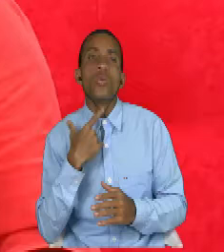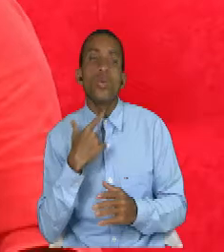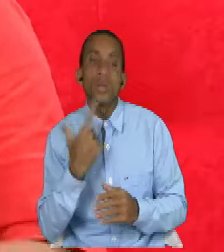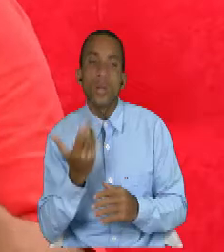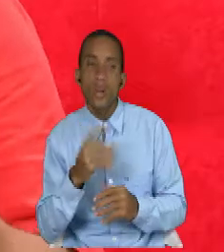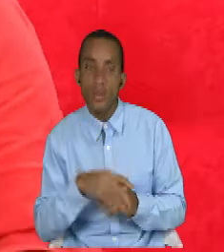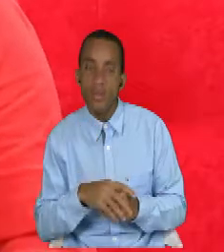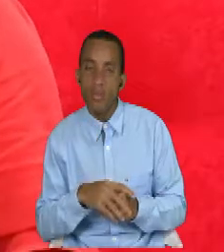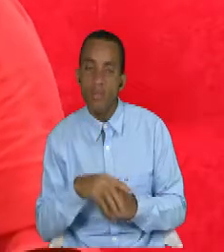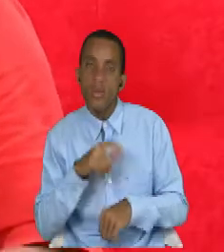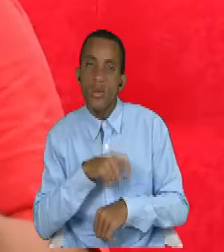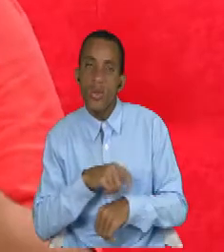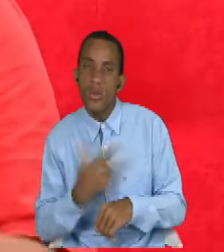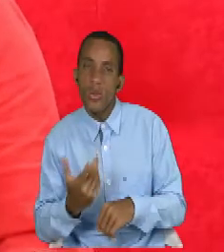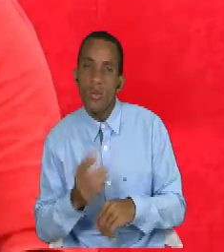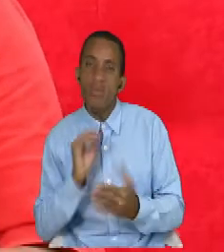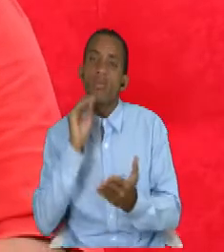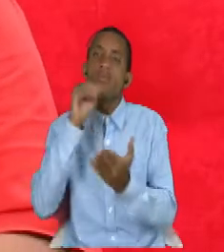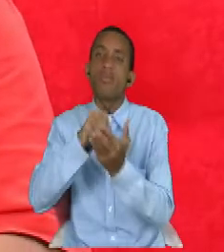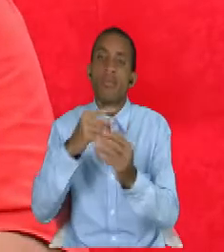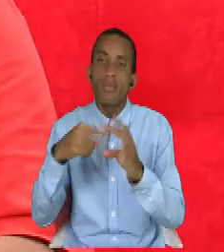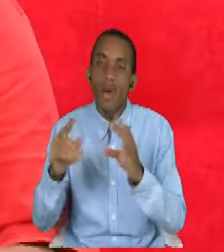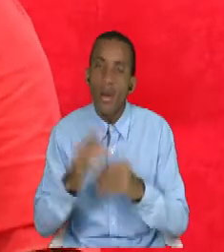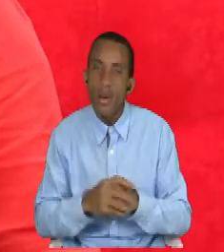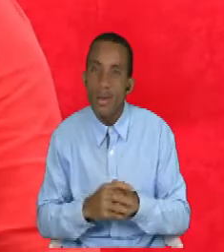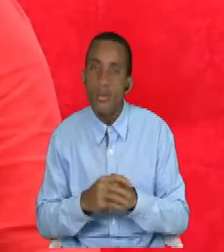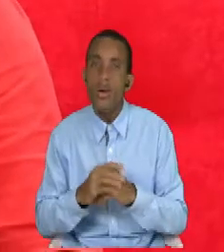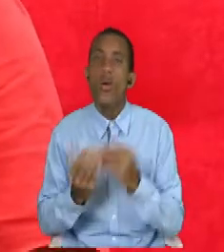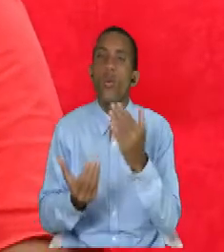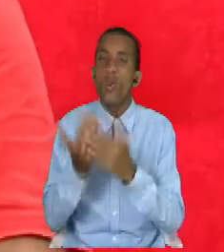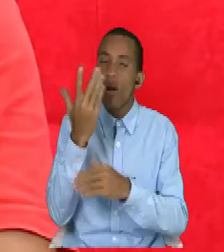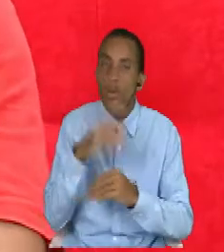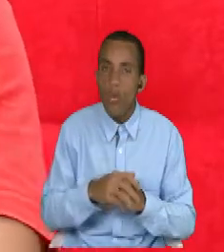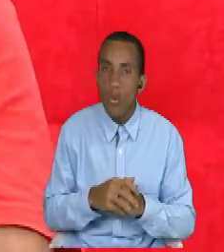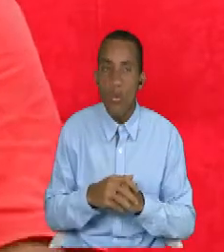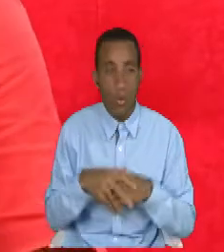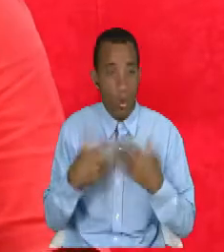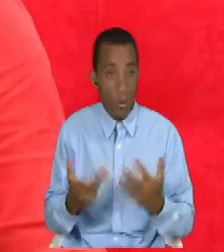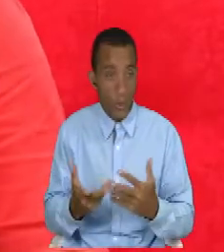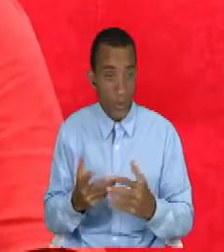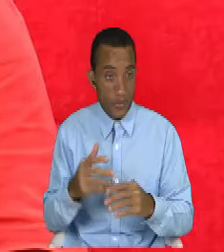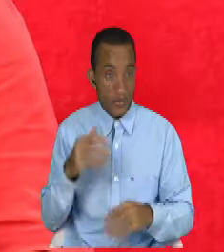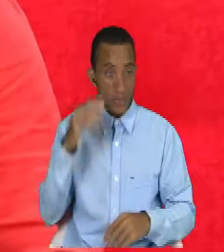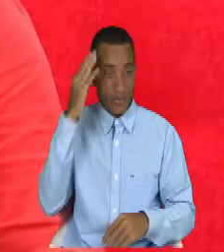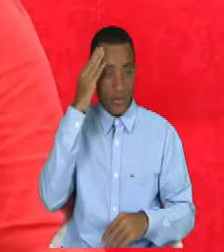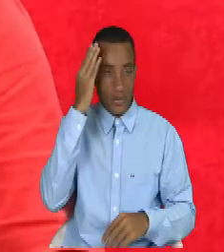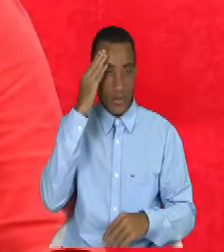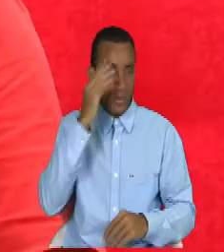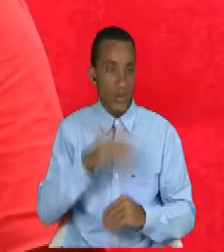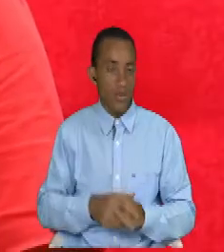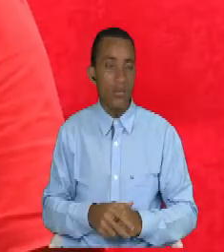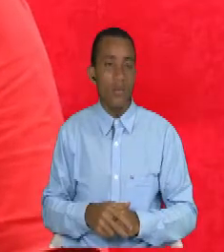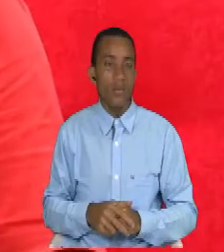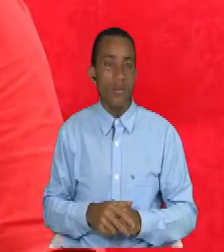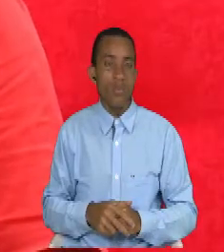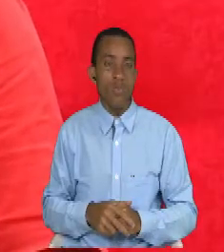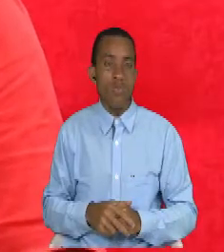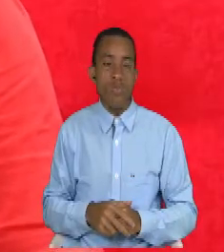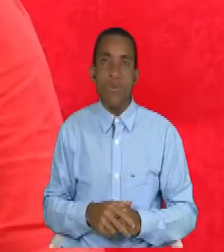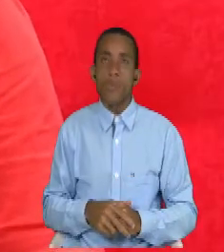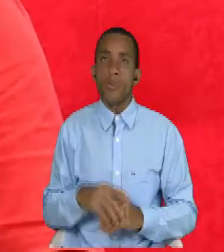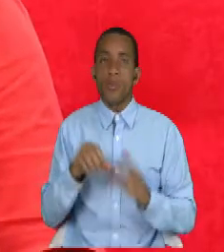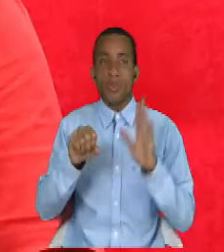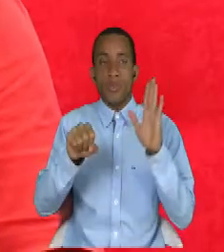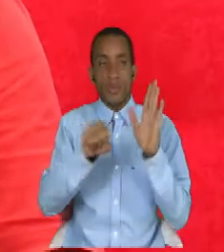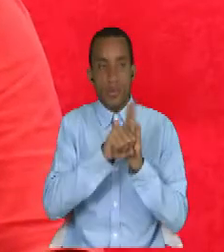disgusta publica tendencias en el comportamiento del consumidor por ejemplo vemos hoy en día que grandes marcas como